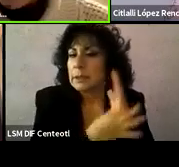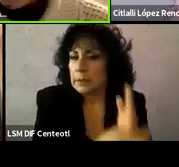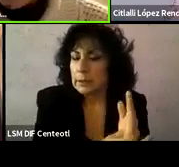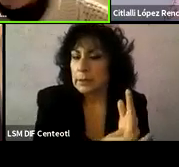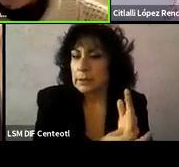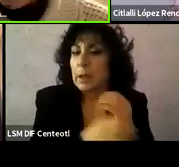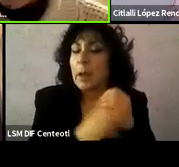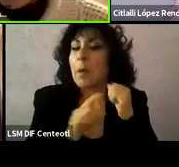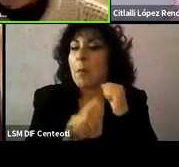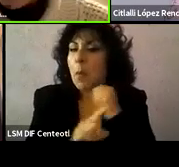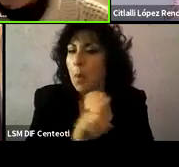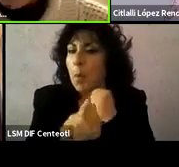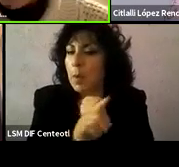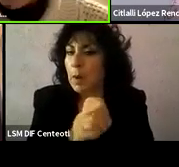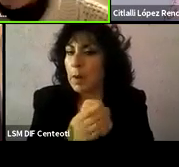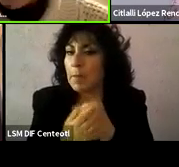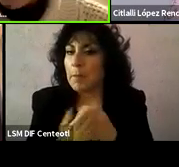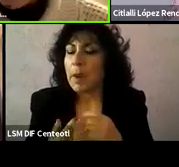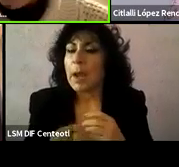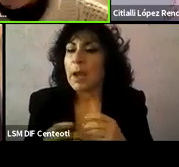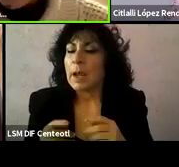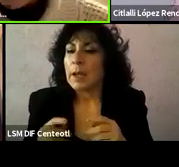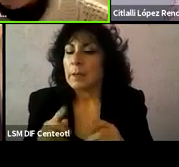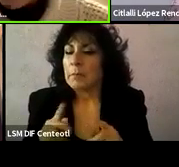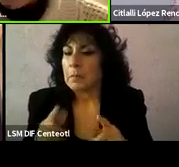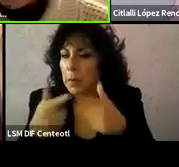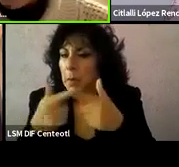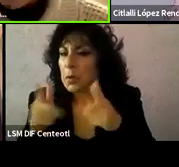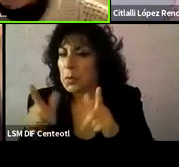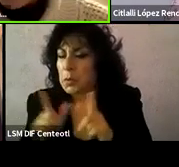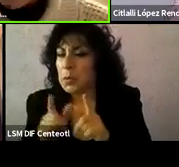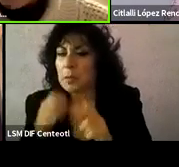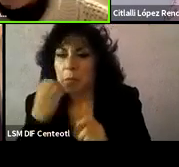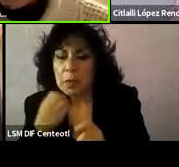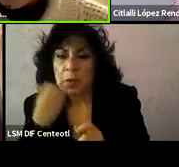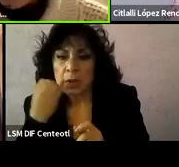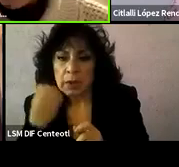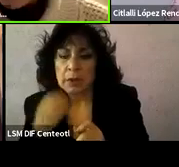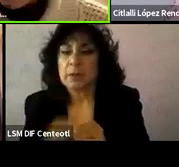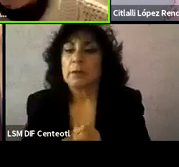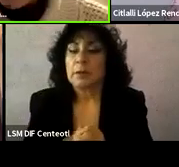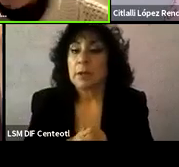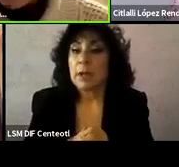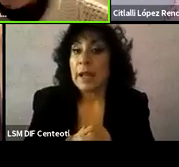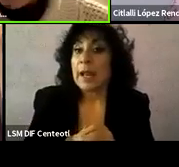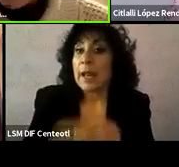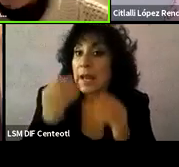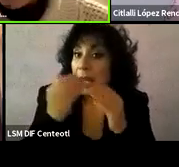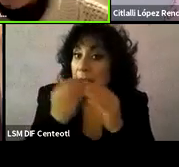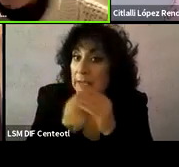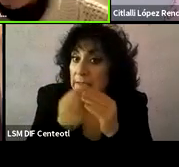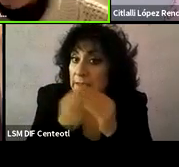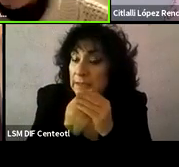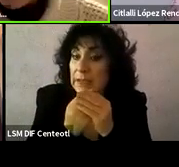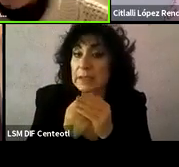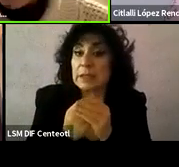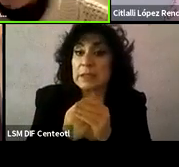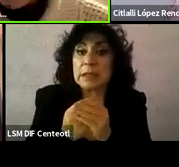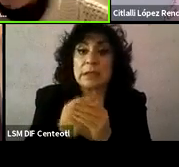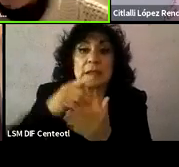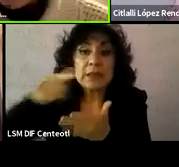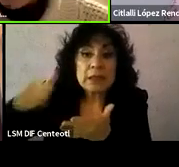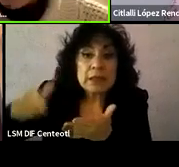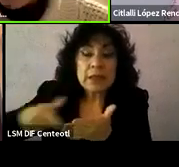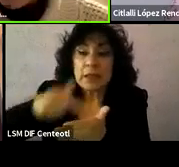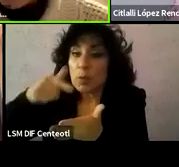existiera violencia entre ellos es que las clases mismas y los espacios escolares lo propiciaban.